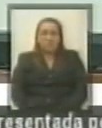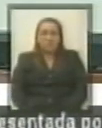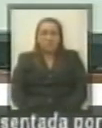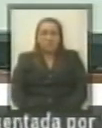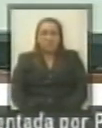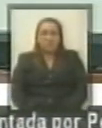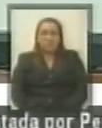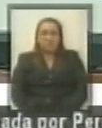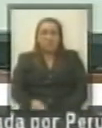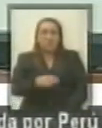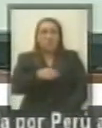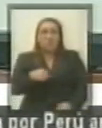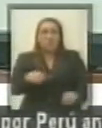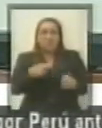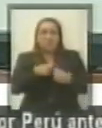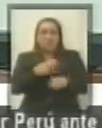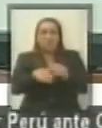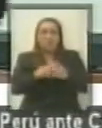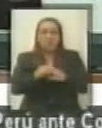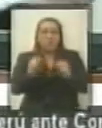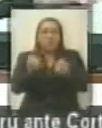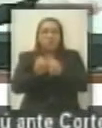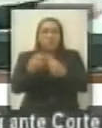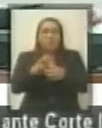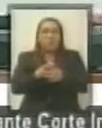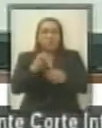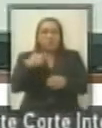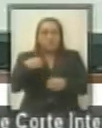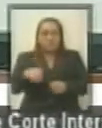que representa a la denominada sociedad civil.